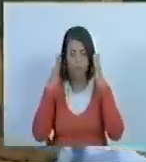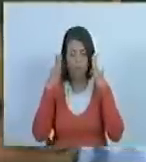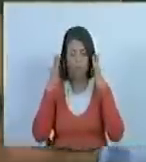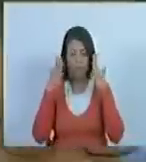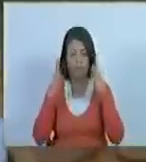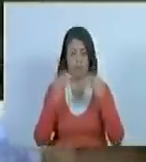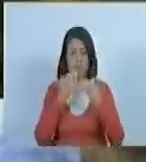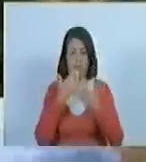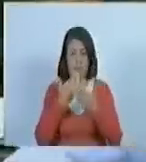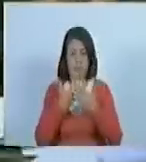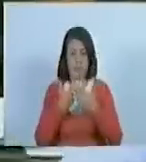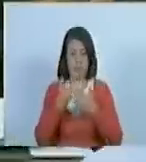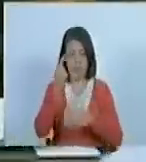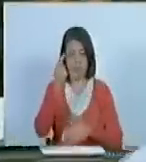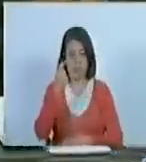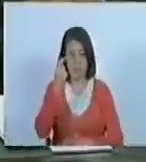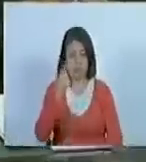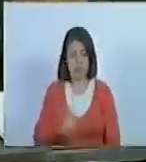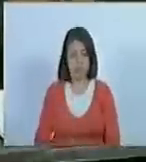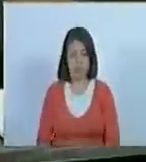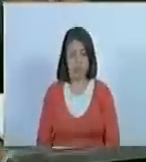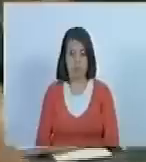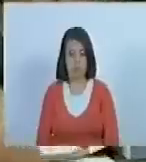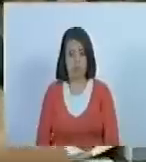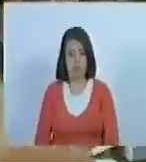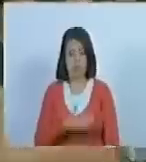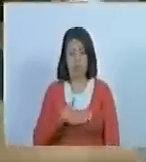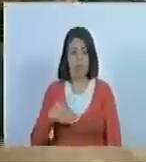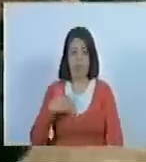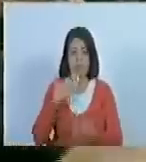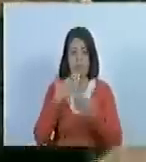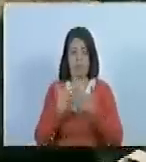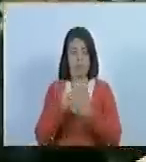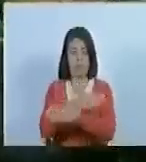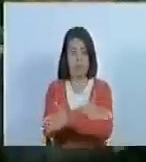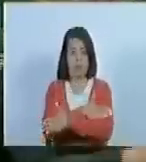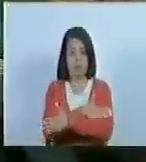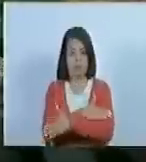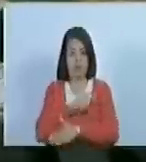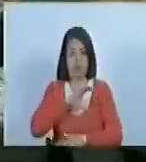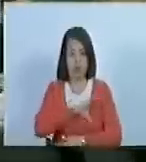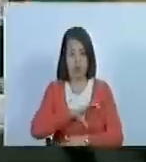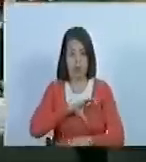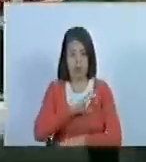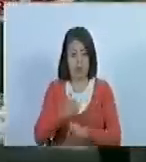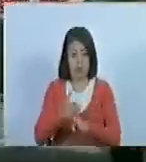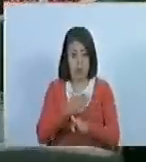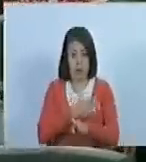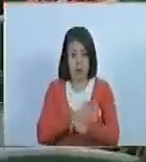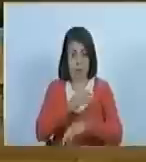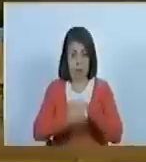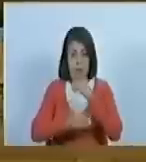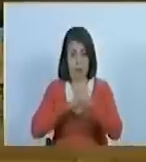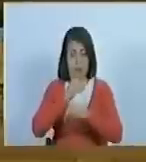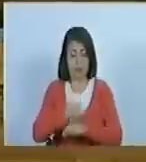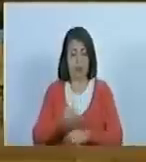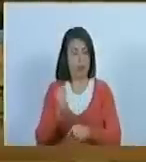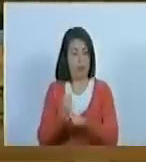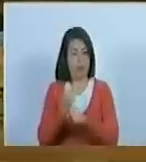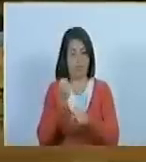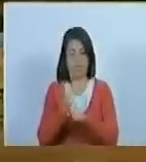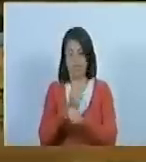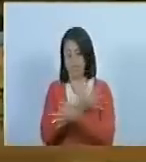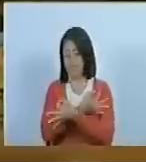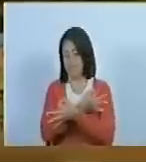Muchas gracias, querido diputado. Quiero agradecerle y felicitar a este comité preliminar que ha venido haciendo un